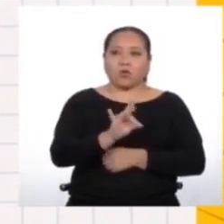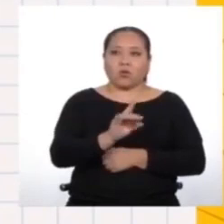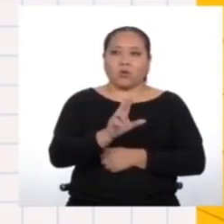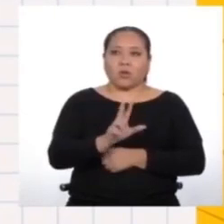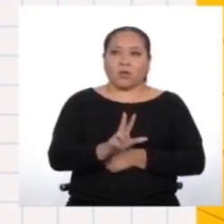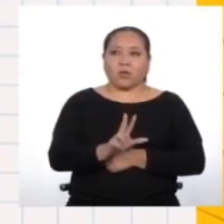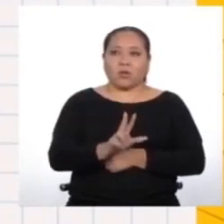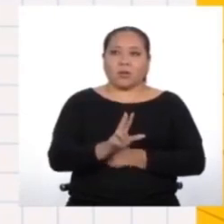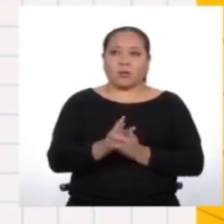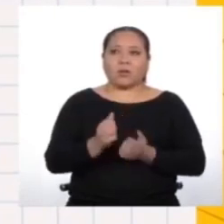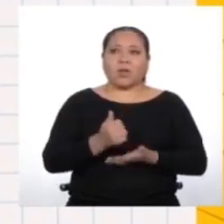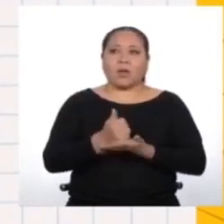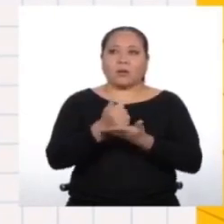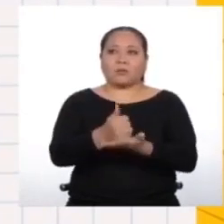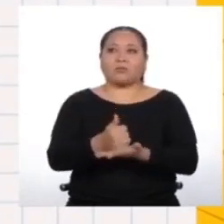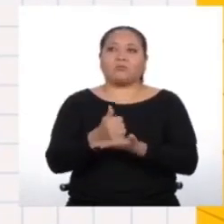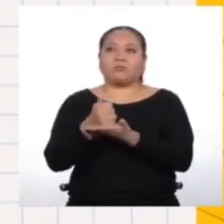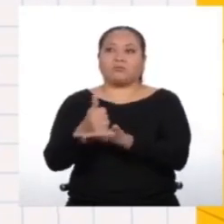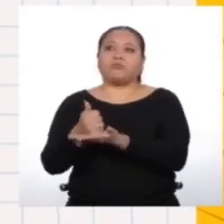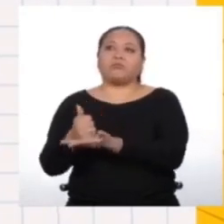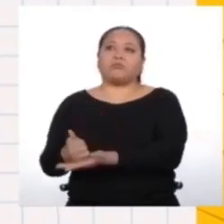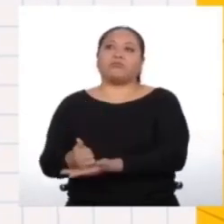19.683 favores.